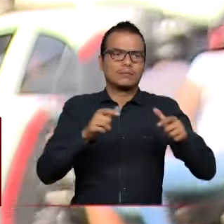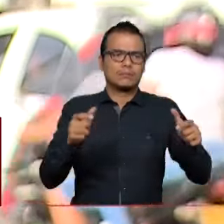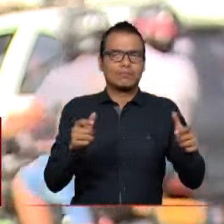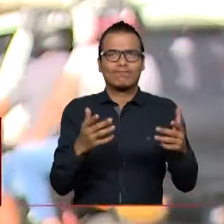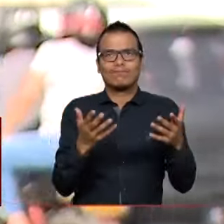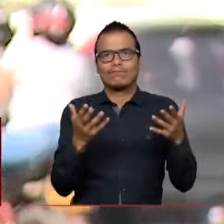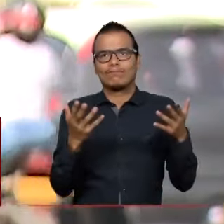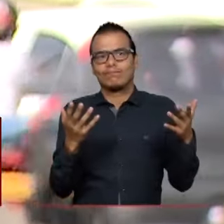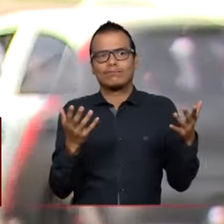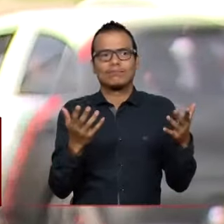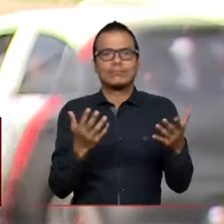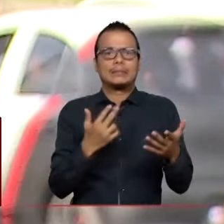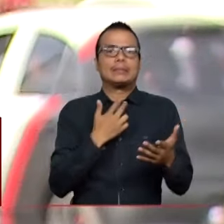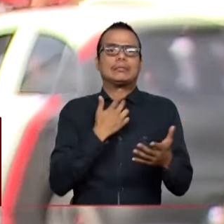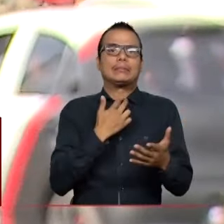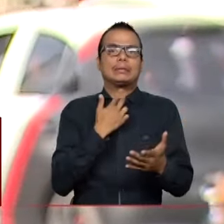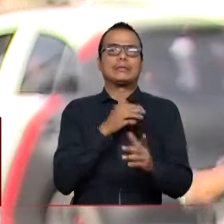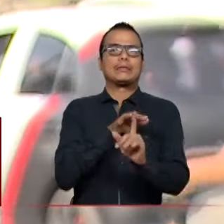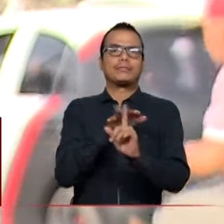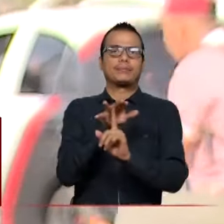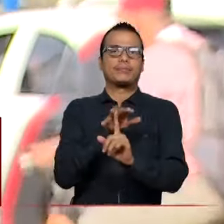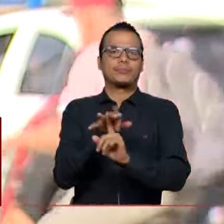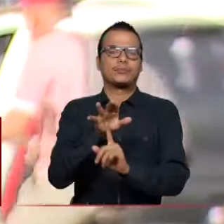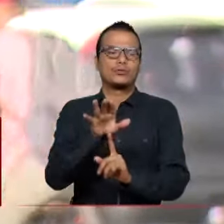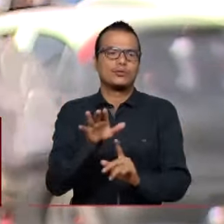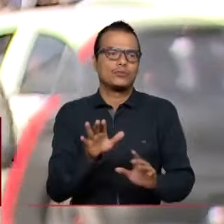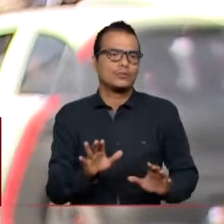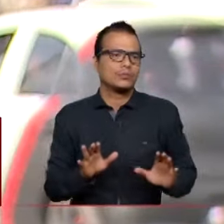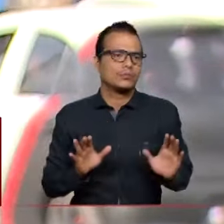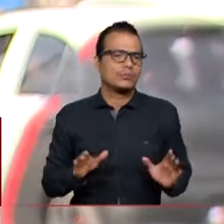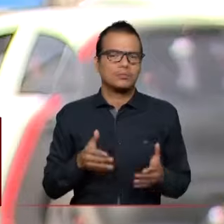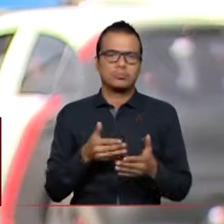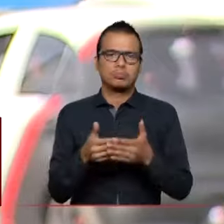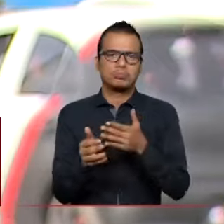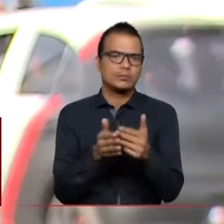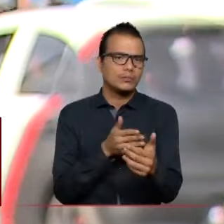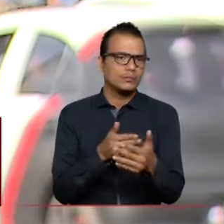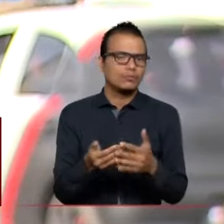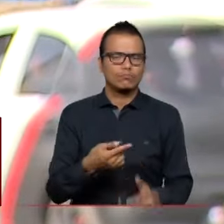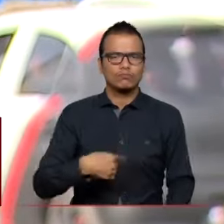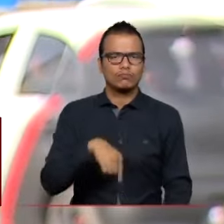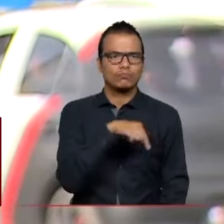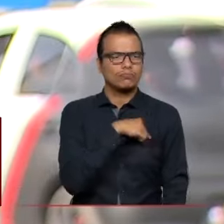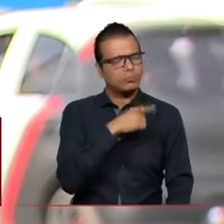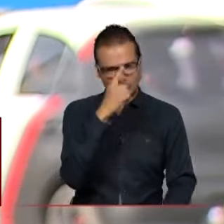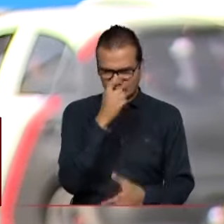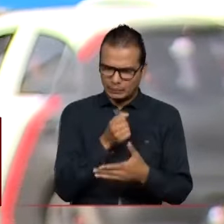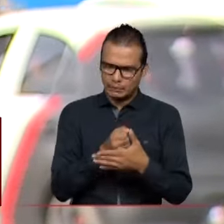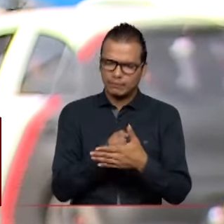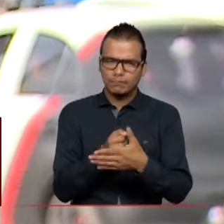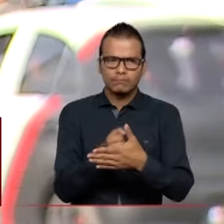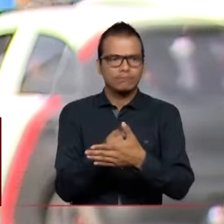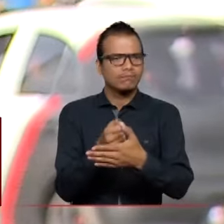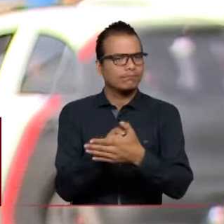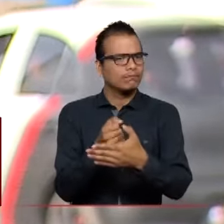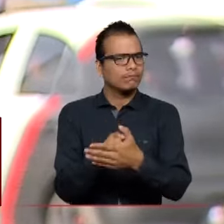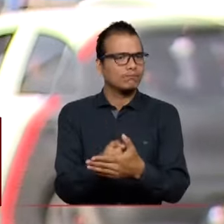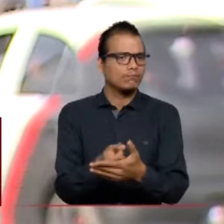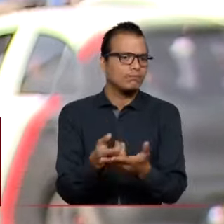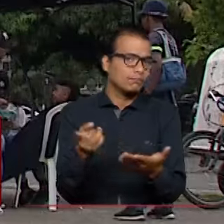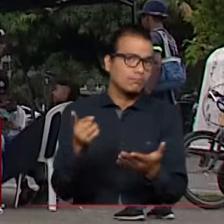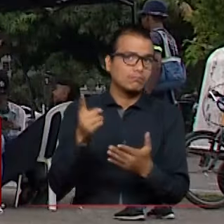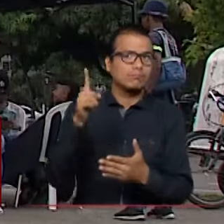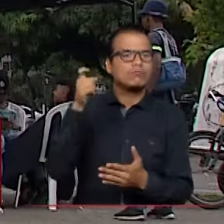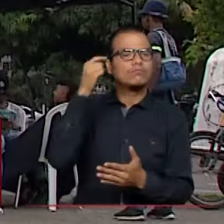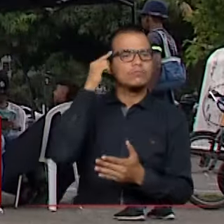como tropezado muchísimo, pero independientemente de la situación, pues ahí nosotros tratamos de que el gobierno nos